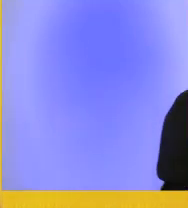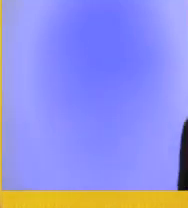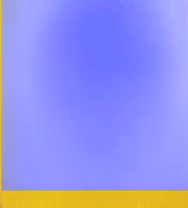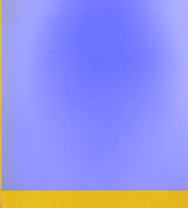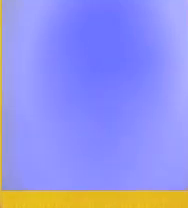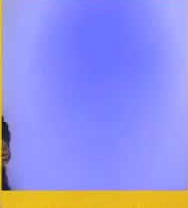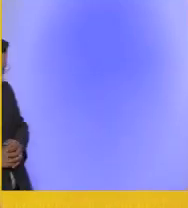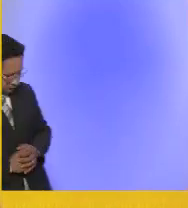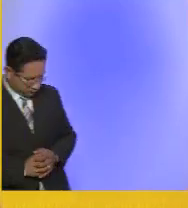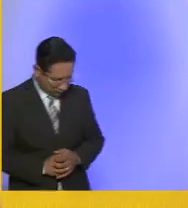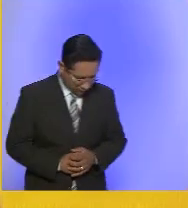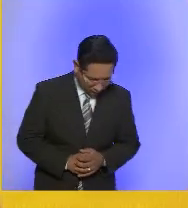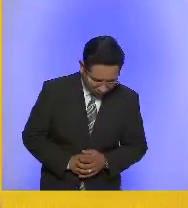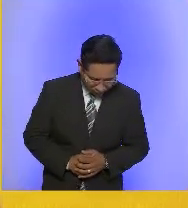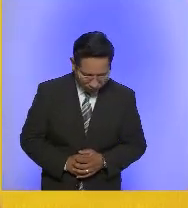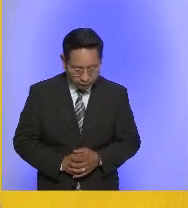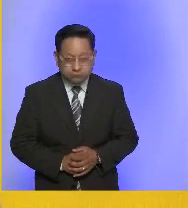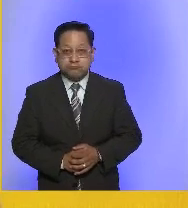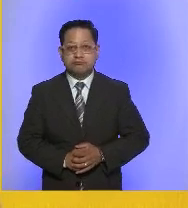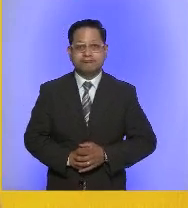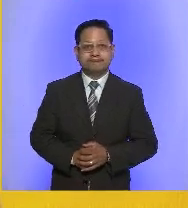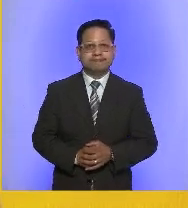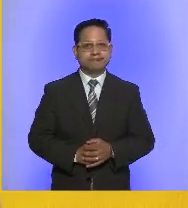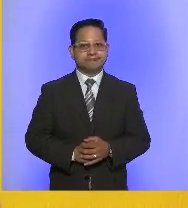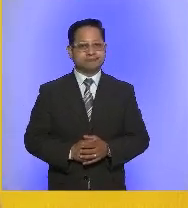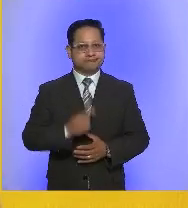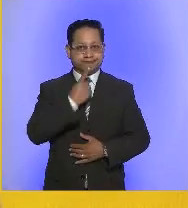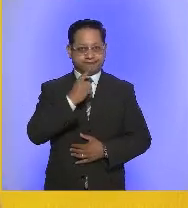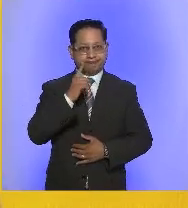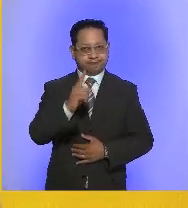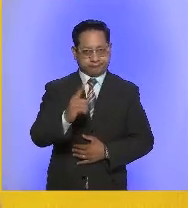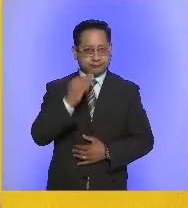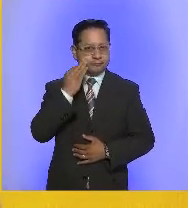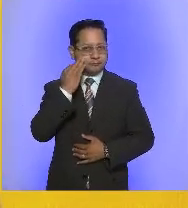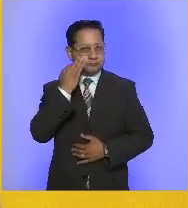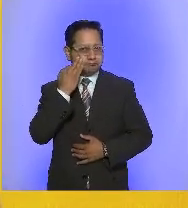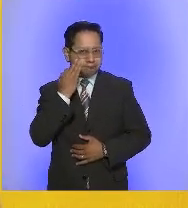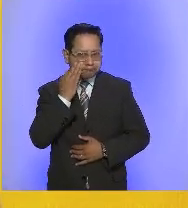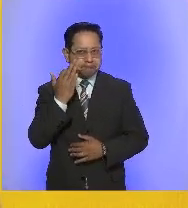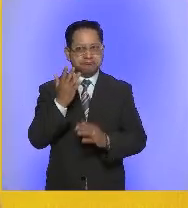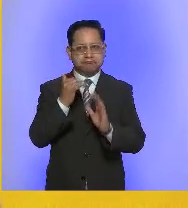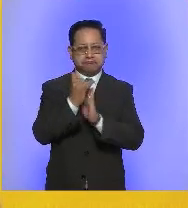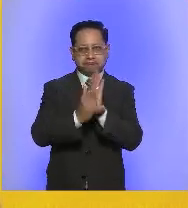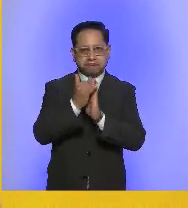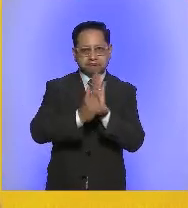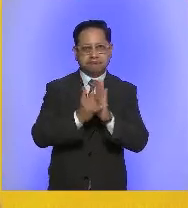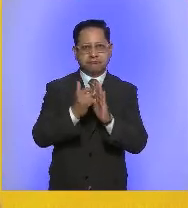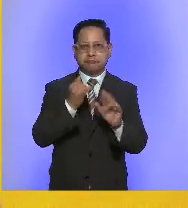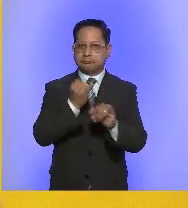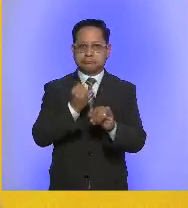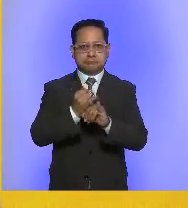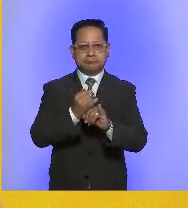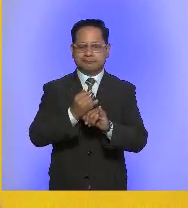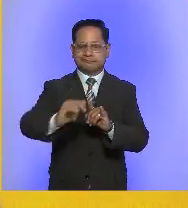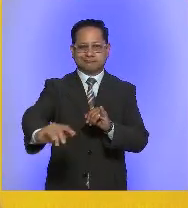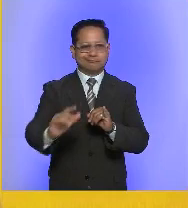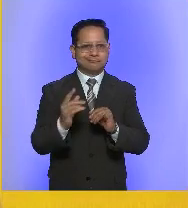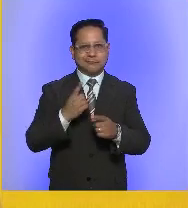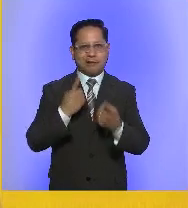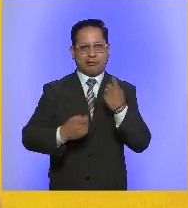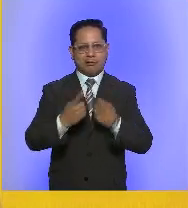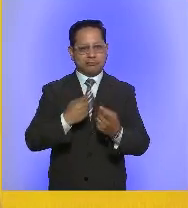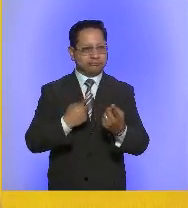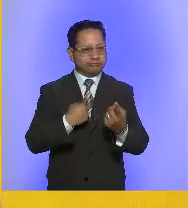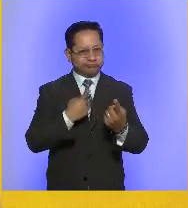internet. Estamos ante un gran reto que ha generado amplios debates, particularmente sobre